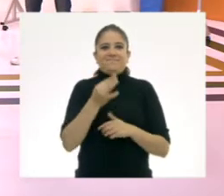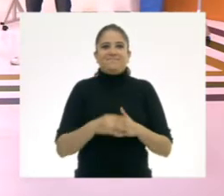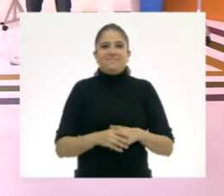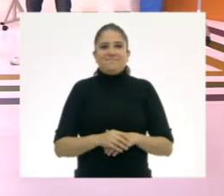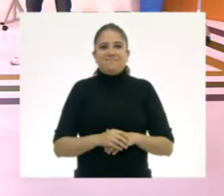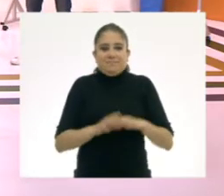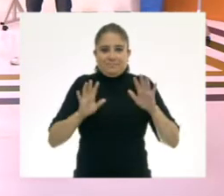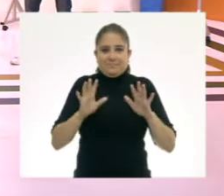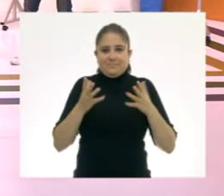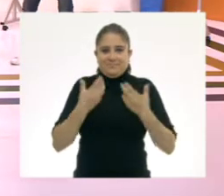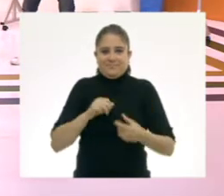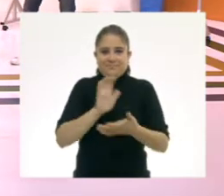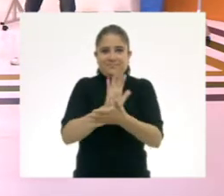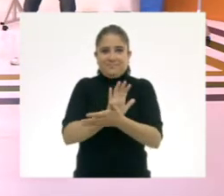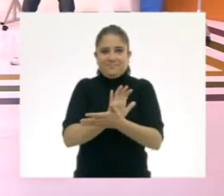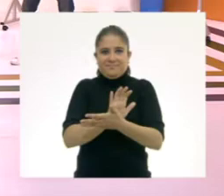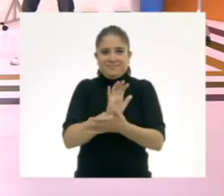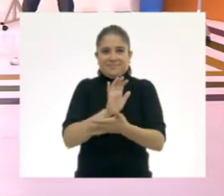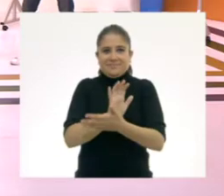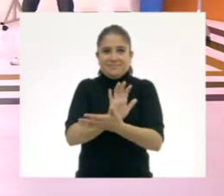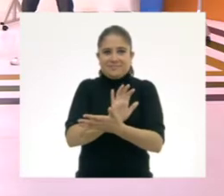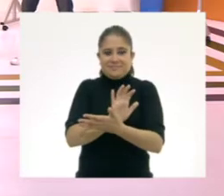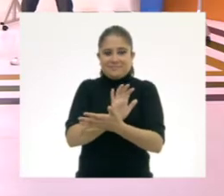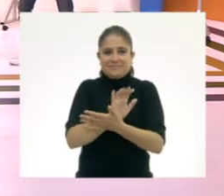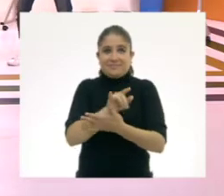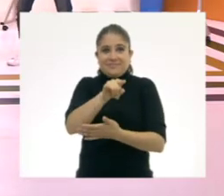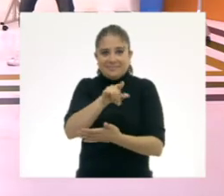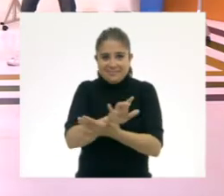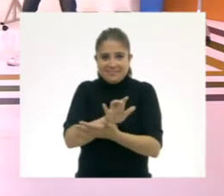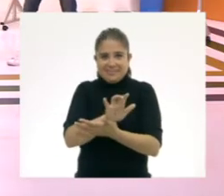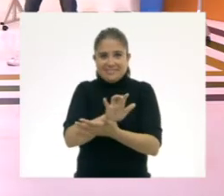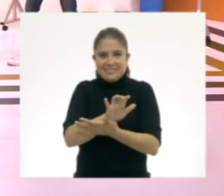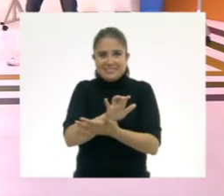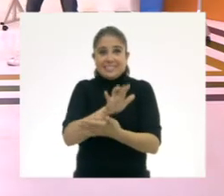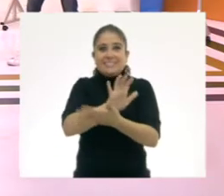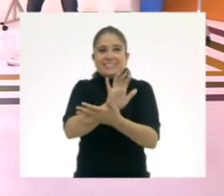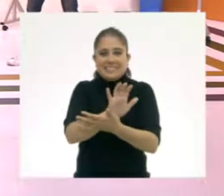No me vaya. ¡No! ¡Que no se va! ¡Carrito!